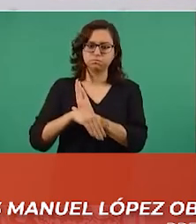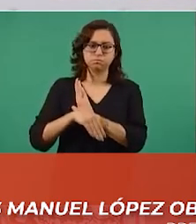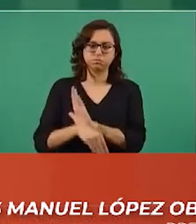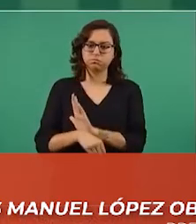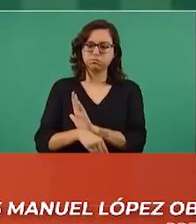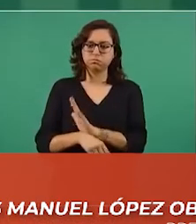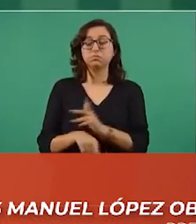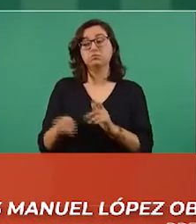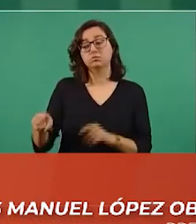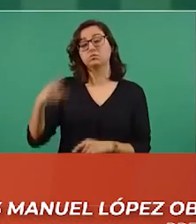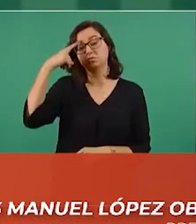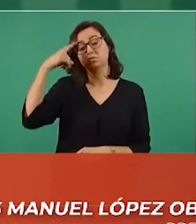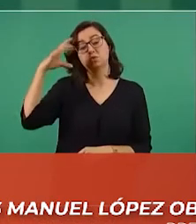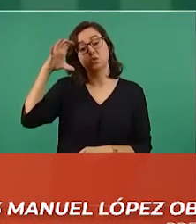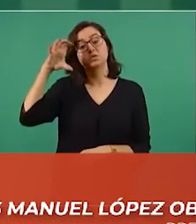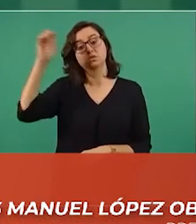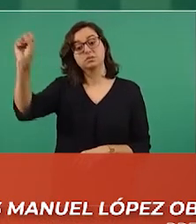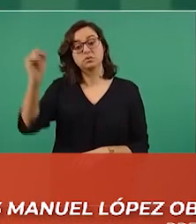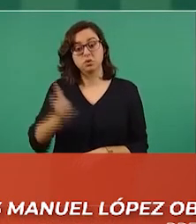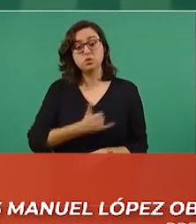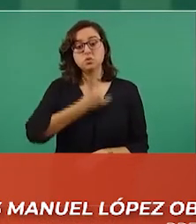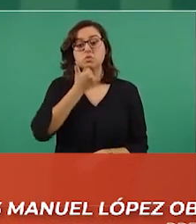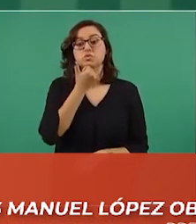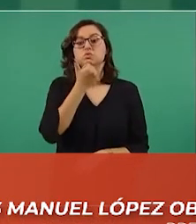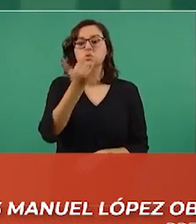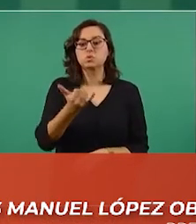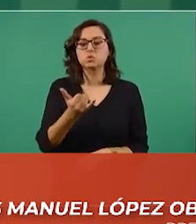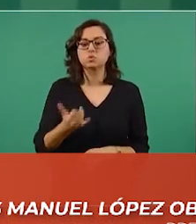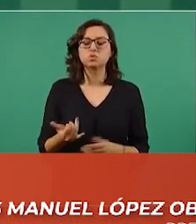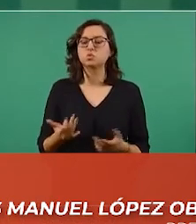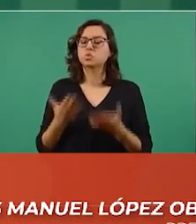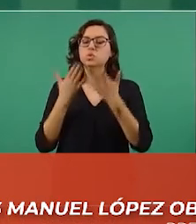esa concepción, una falta de